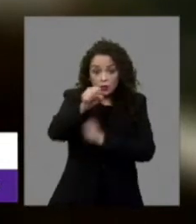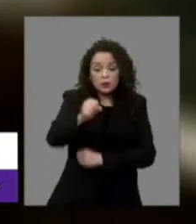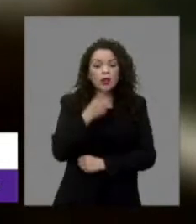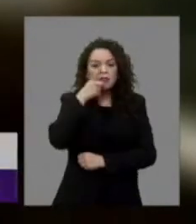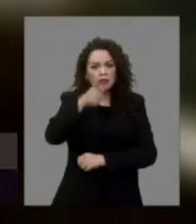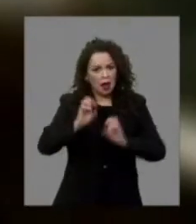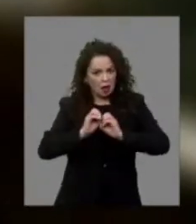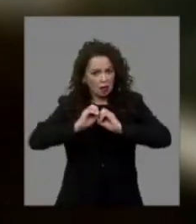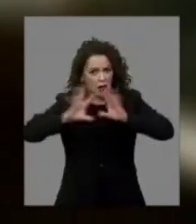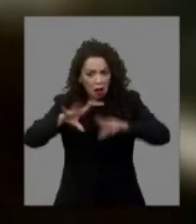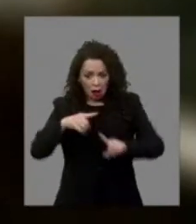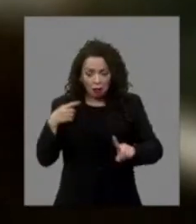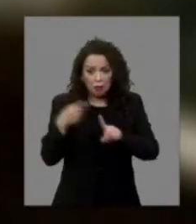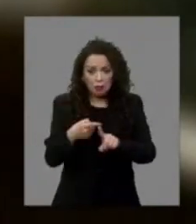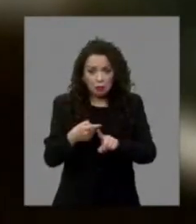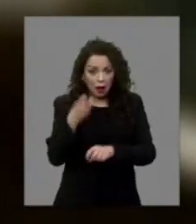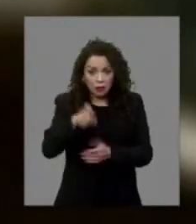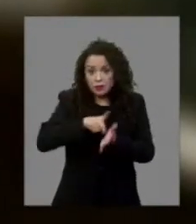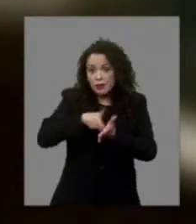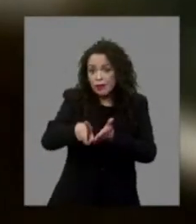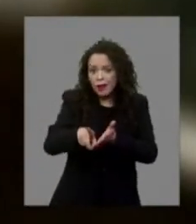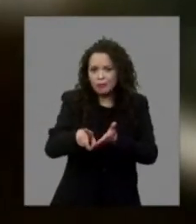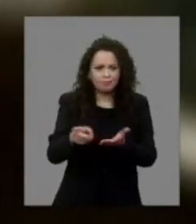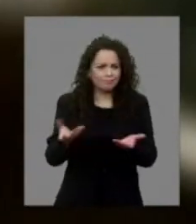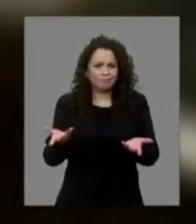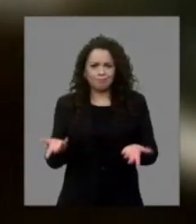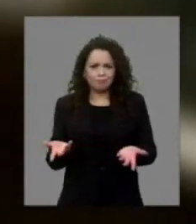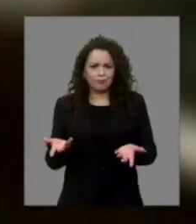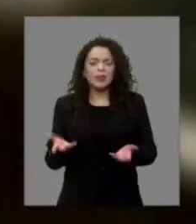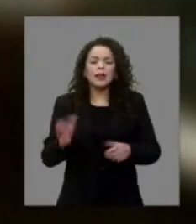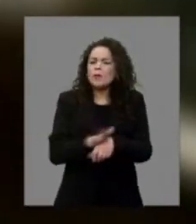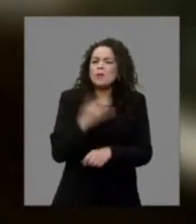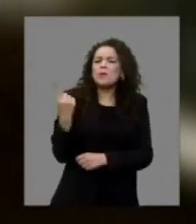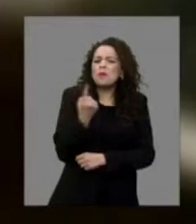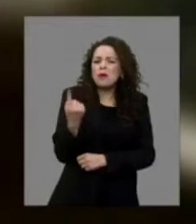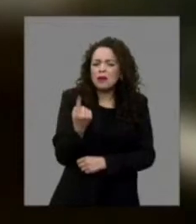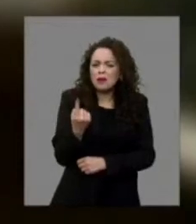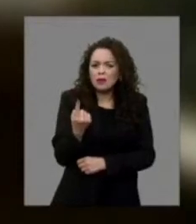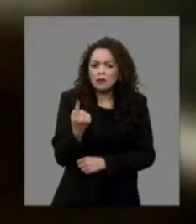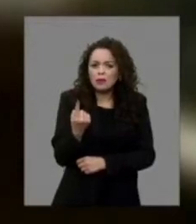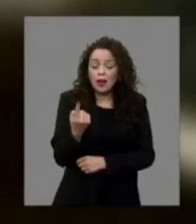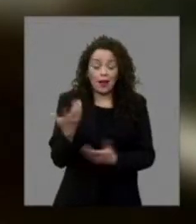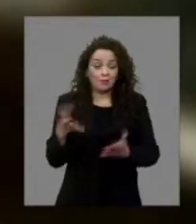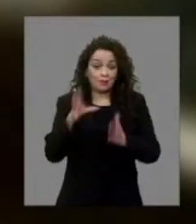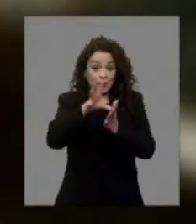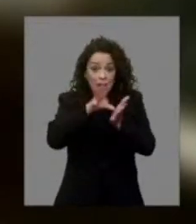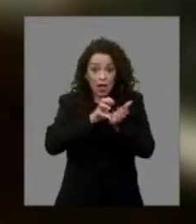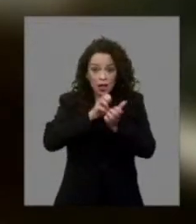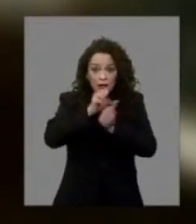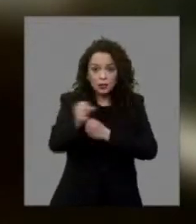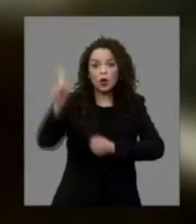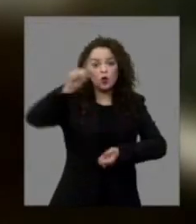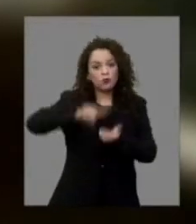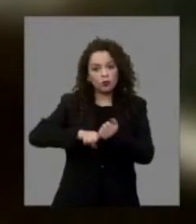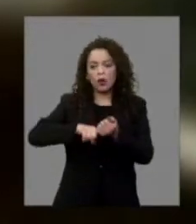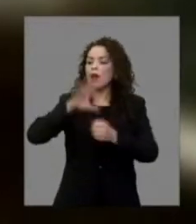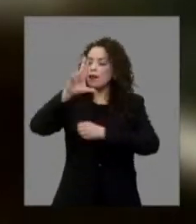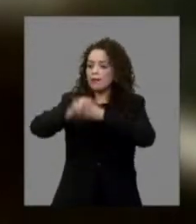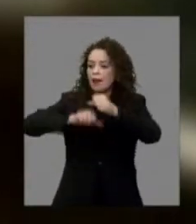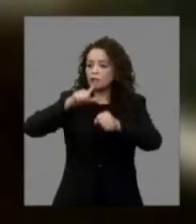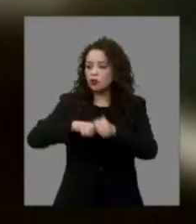expresa al ejercicio de ese derecho. ¿Por qué? Porque las constituciones nacionales de los